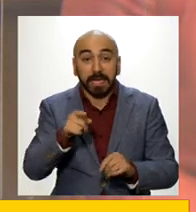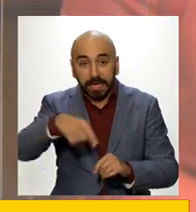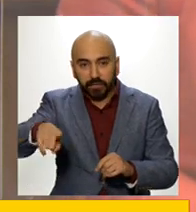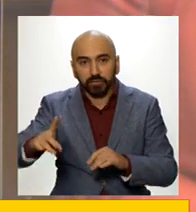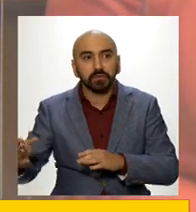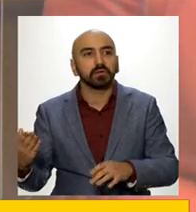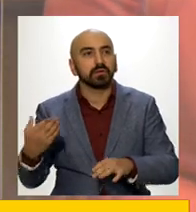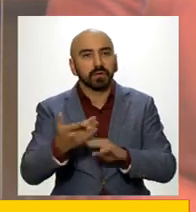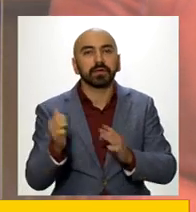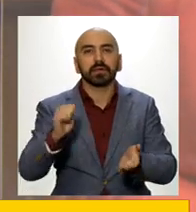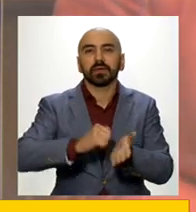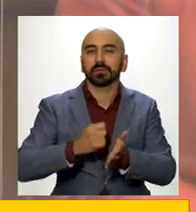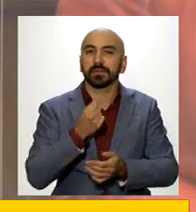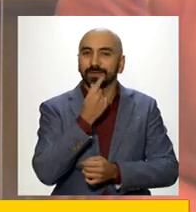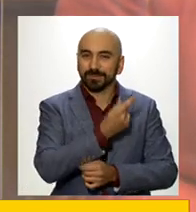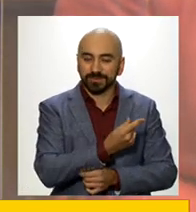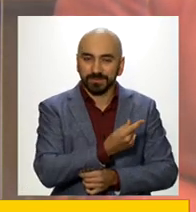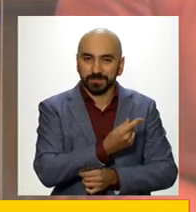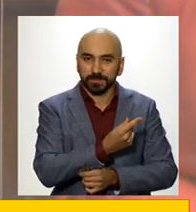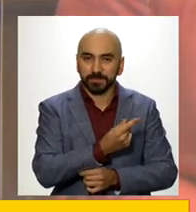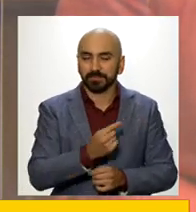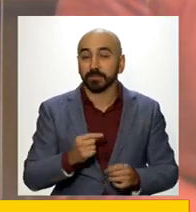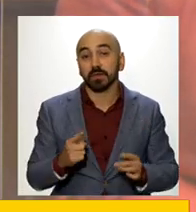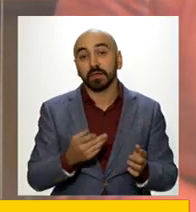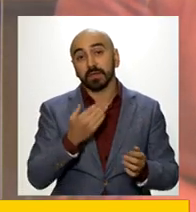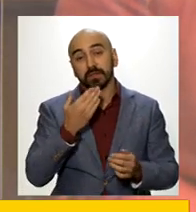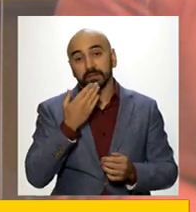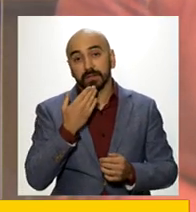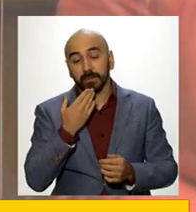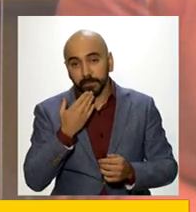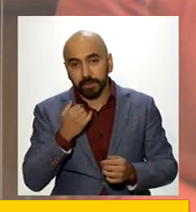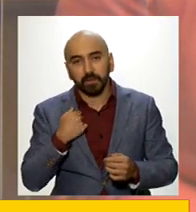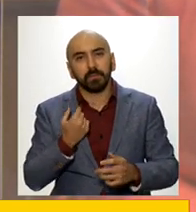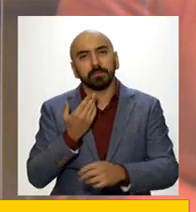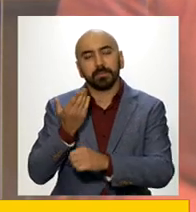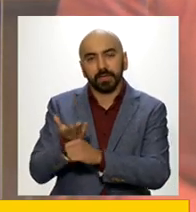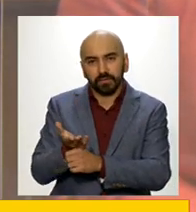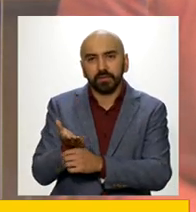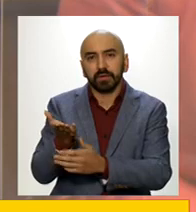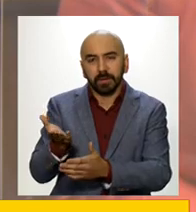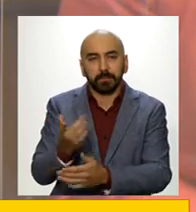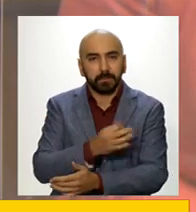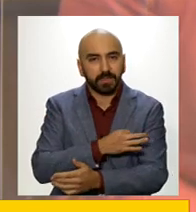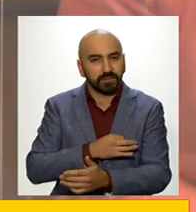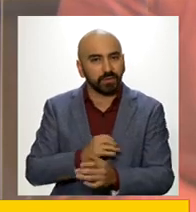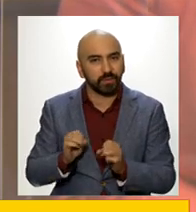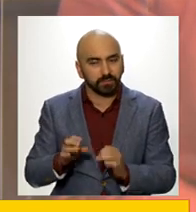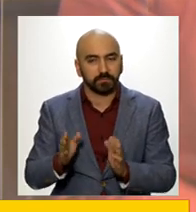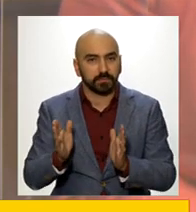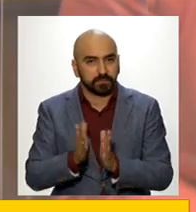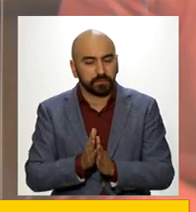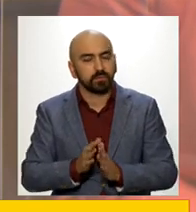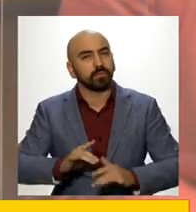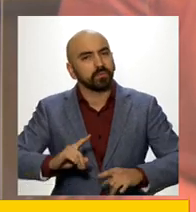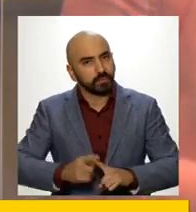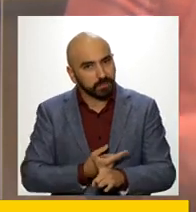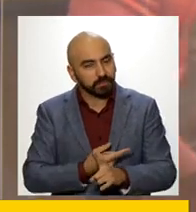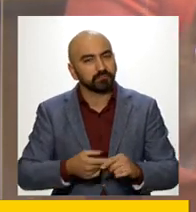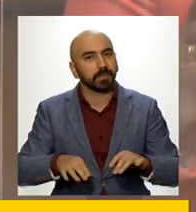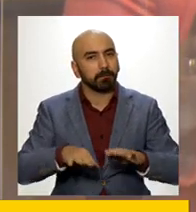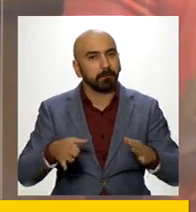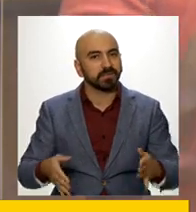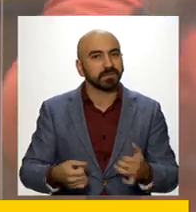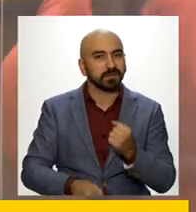Derechos Humanos. Asimismo, solicito al ministro de Educación reinstale la mesa de trabajo